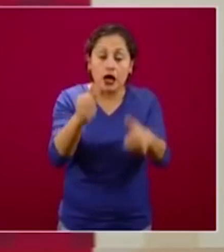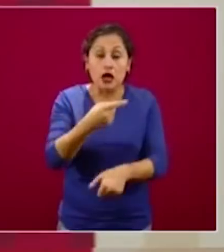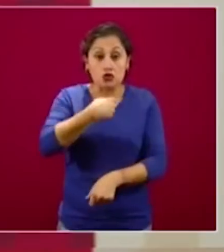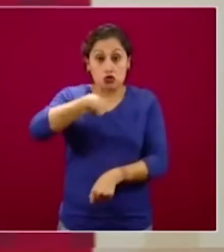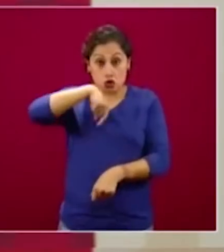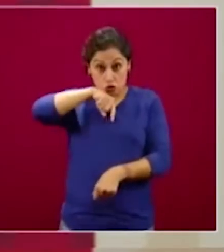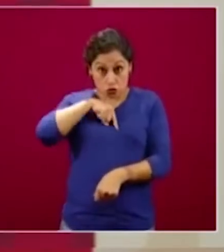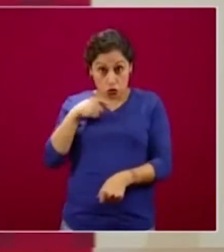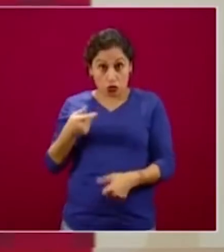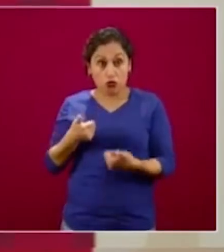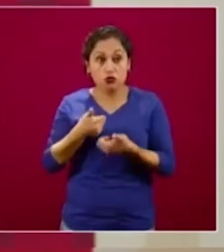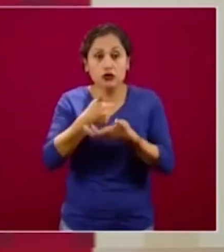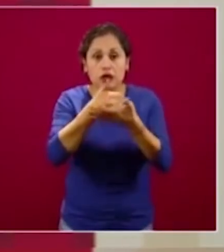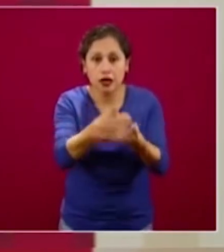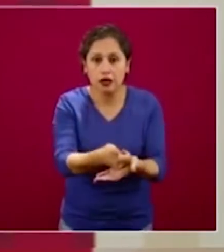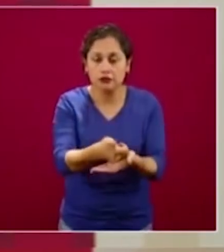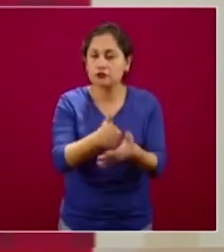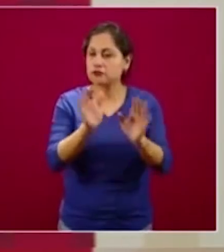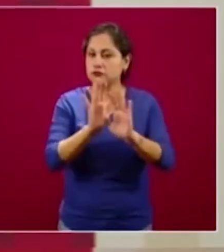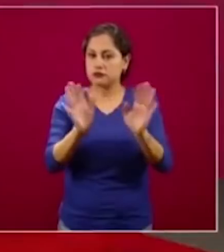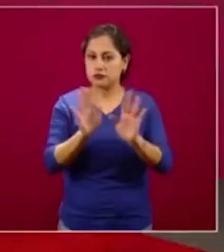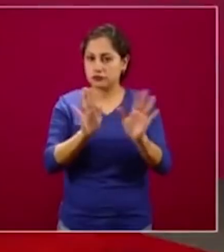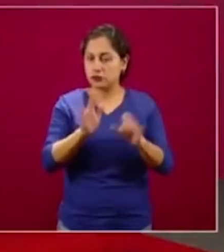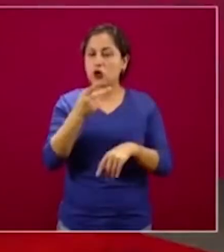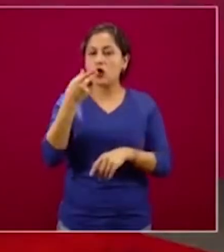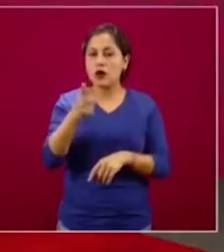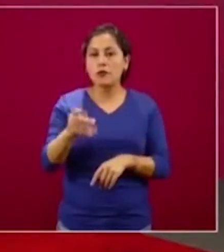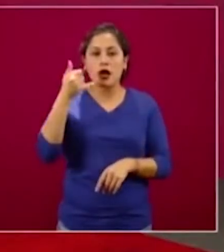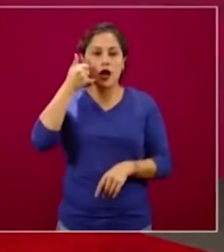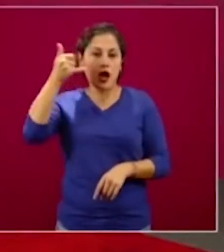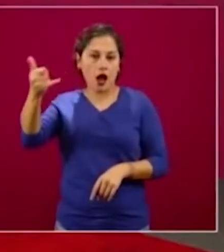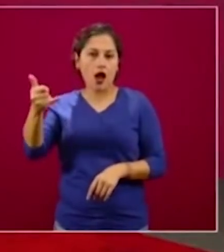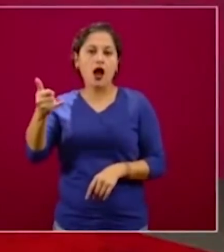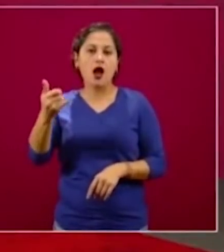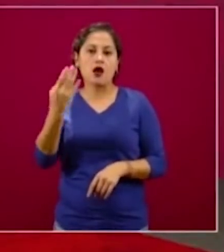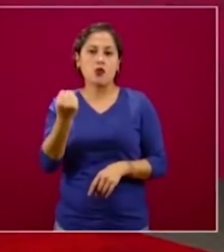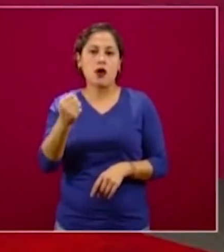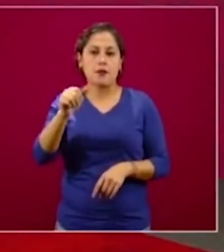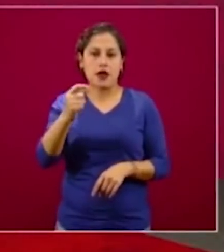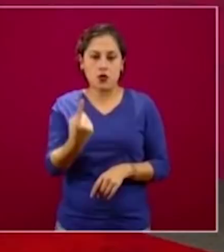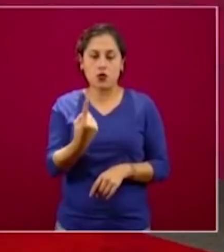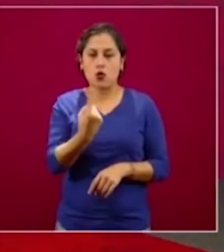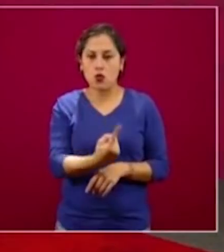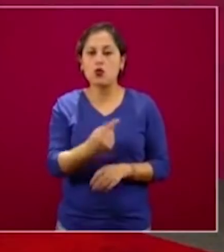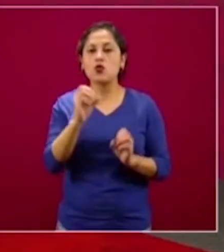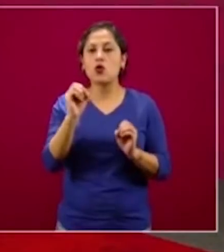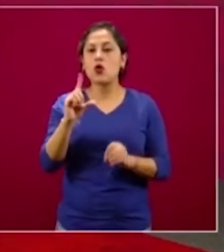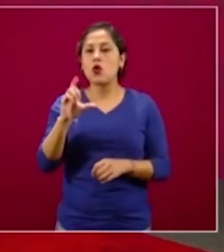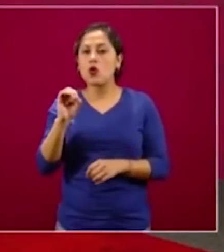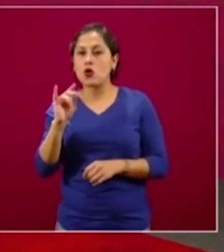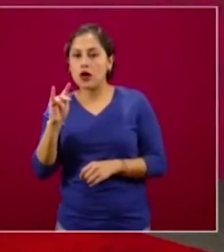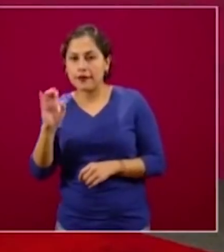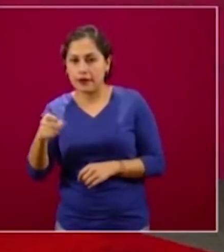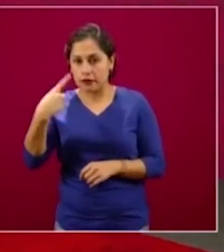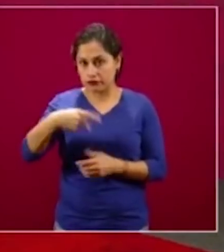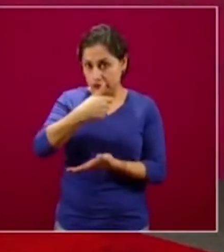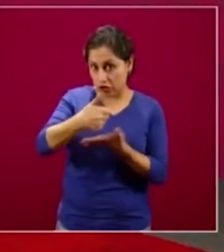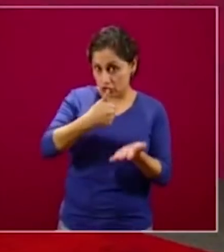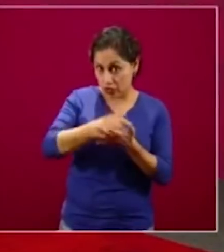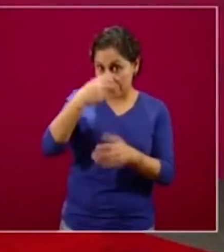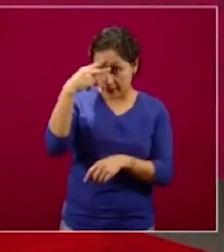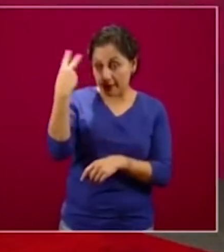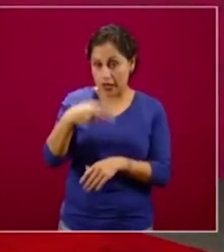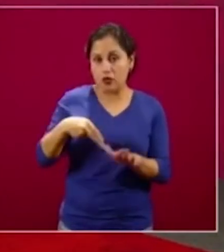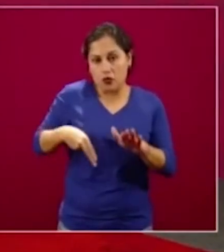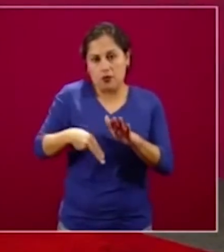manera directa, pero sí llamar al 911, llamar a Locatel, si esto ocurrió en la Ciudad de México, como ocurrió,